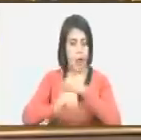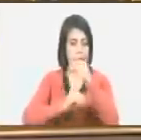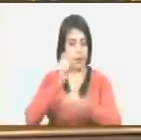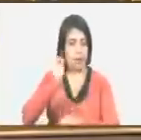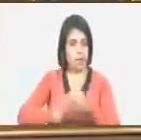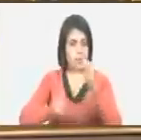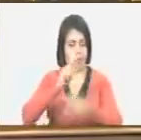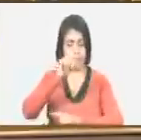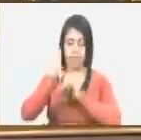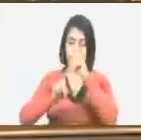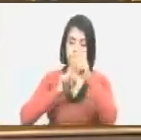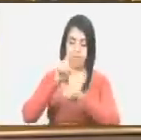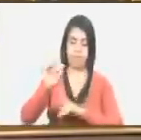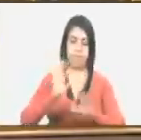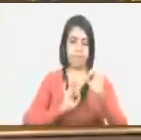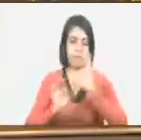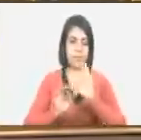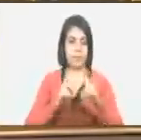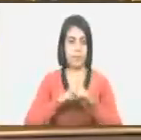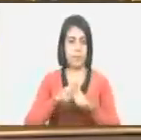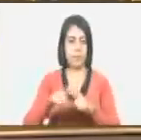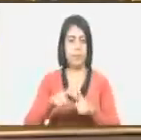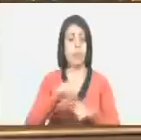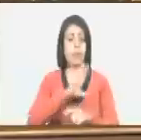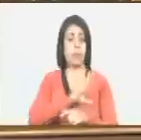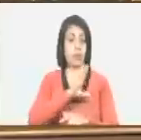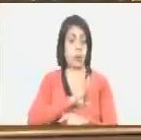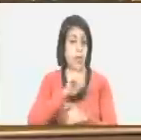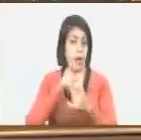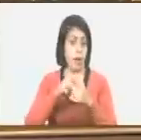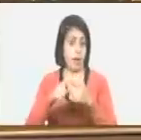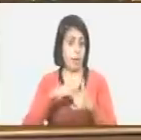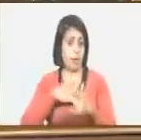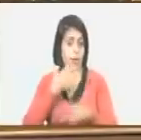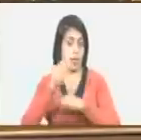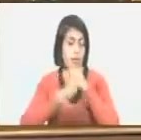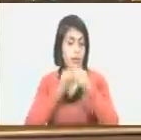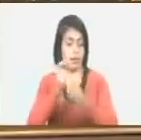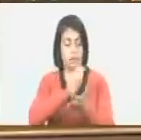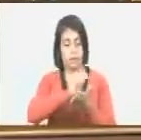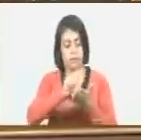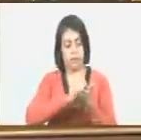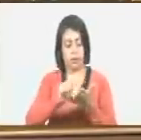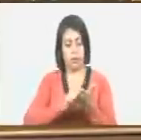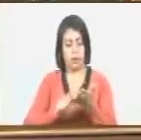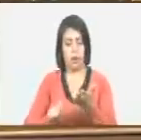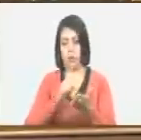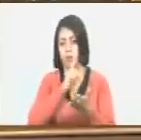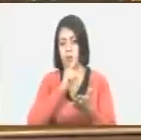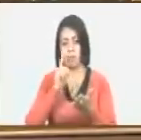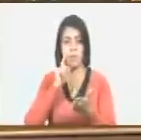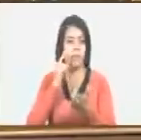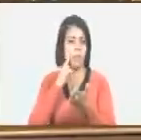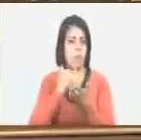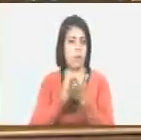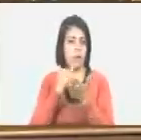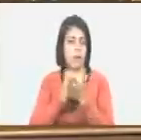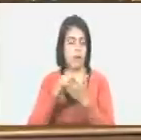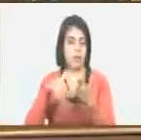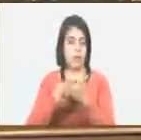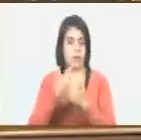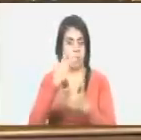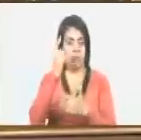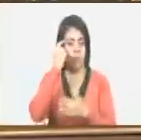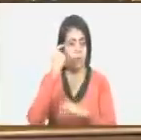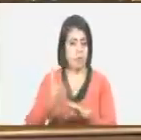realización de la audiencia preparatoria, él o los titulares aparentes podrán promover por escrito sus medios de prueba hasta